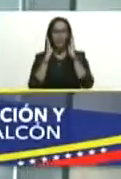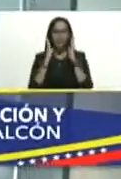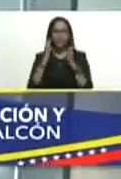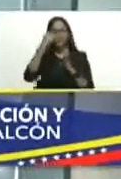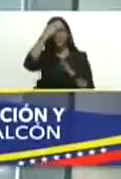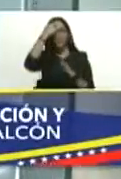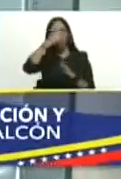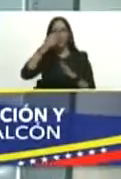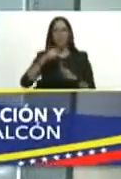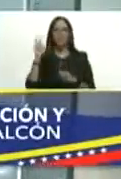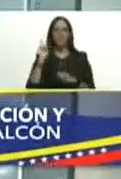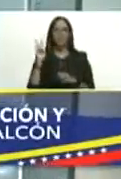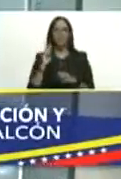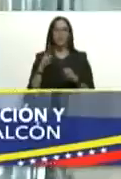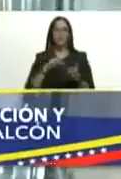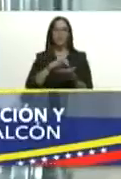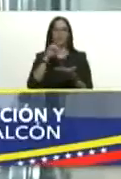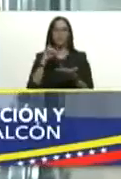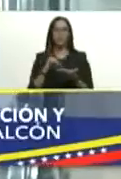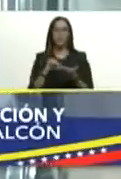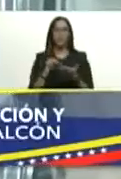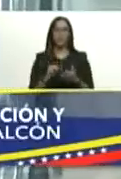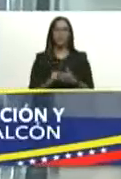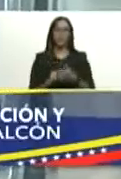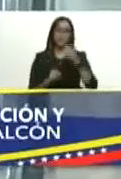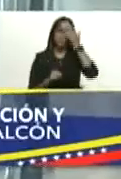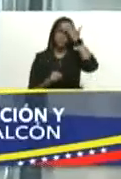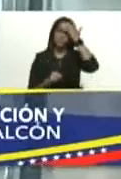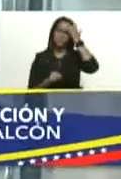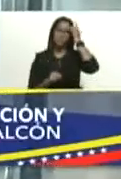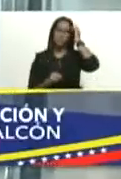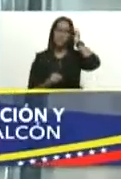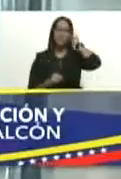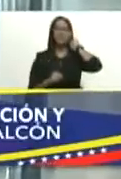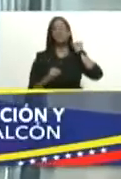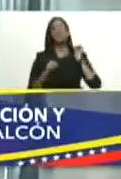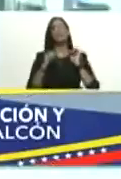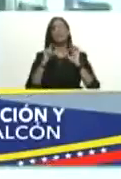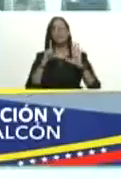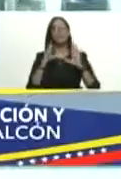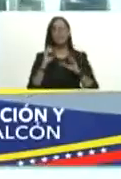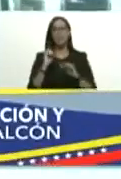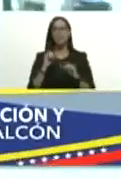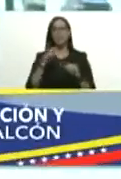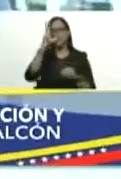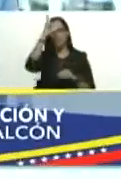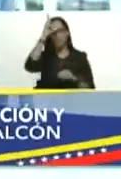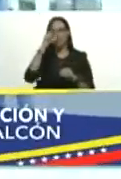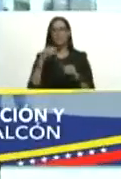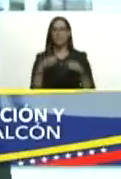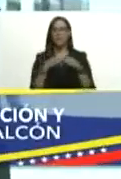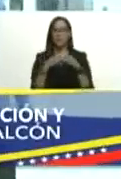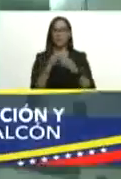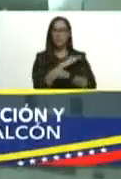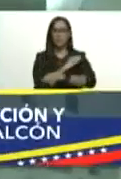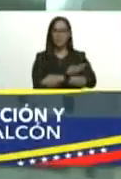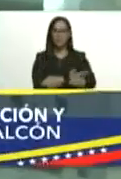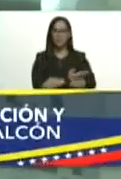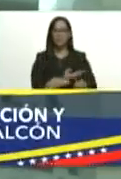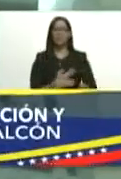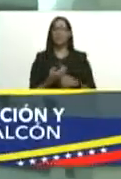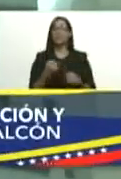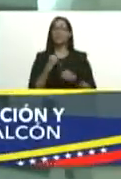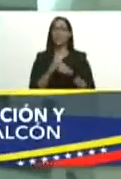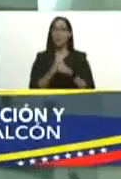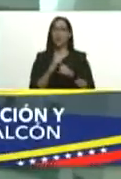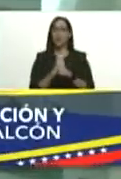pueblo venezolano a nivel nacional. Entonces, desde Falcón, esta fuerza de trabajadores a la orden de la revolución que no se ha rendido